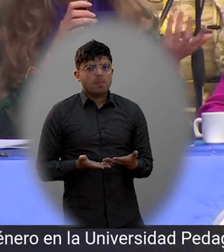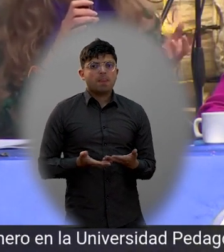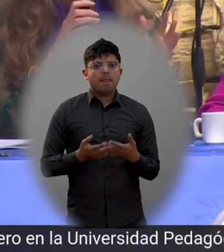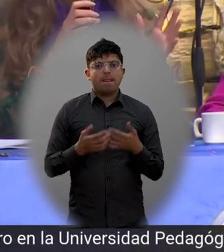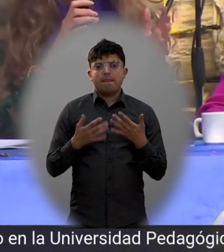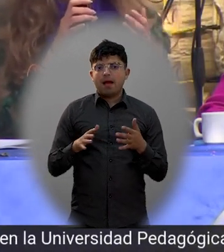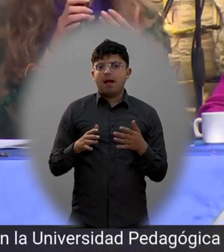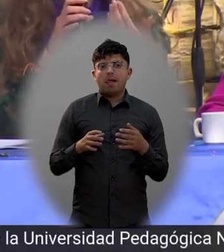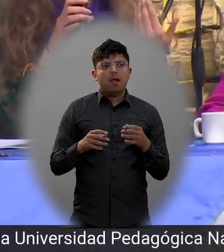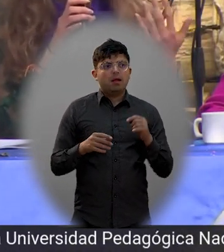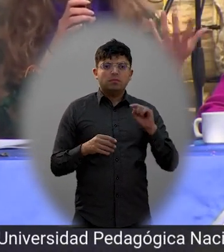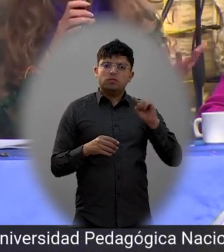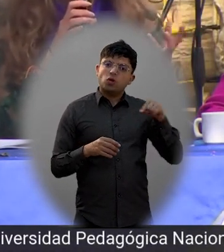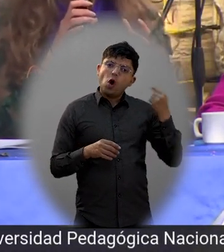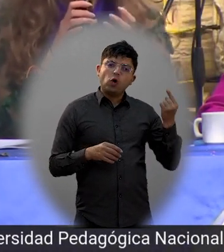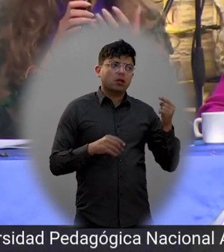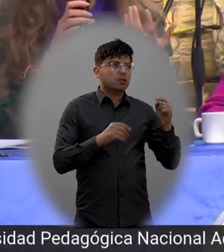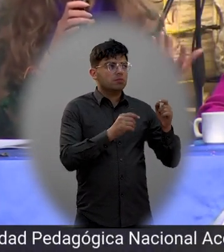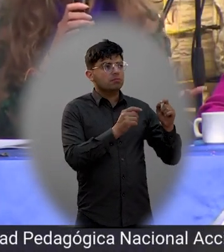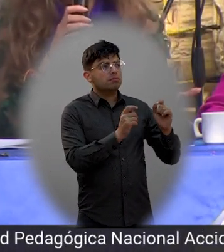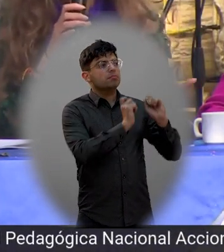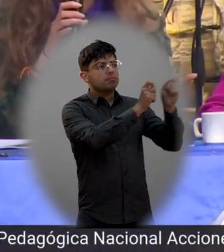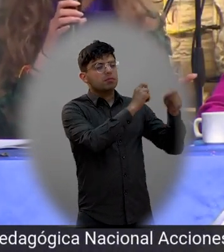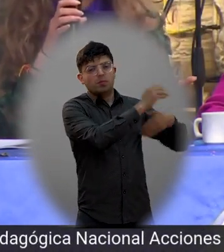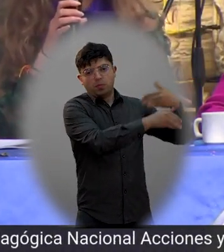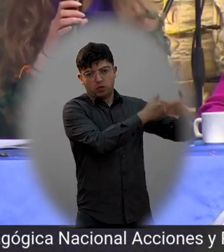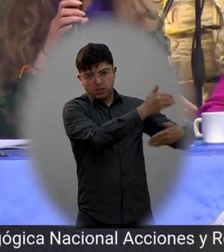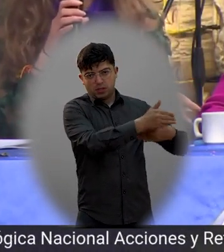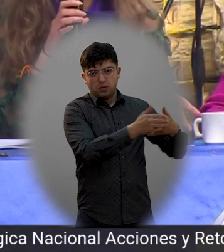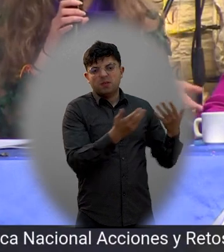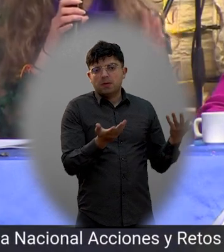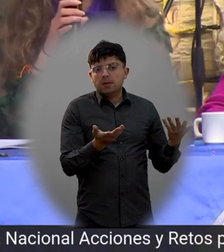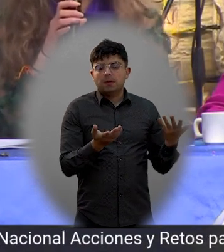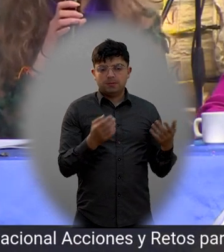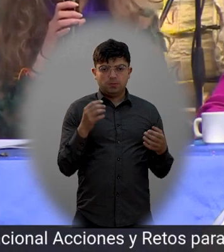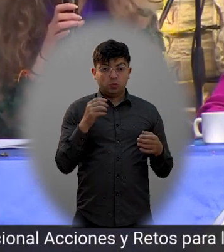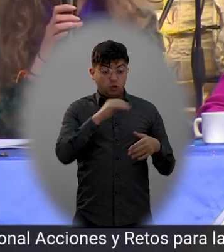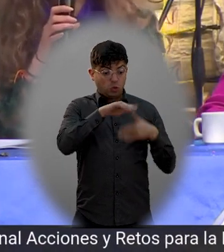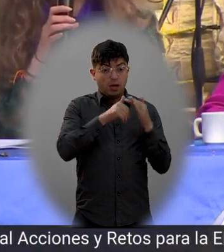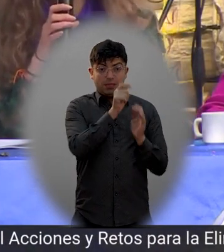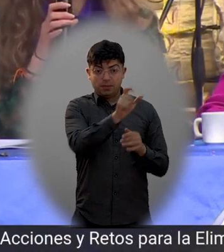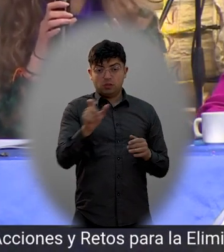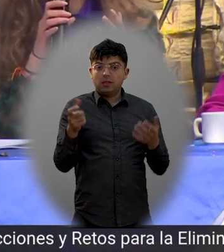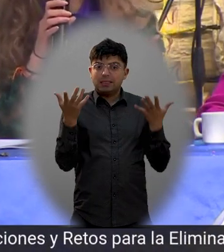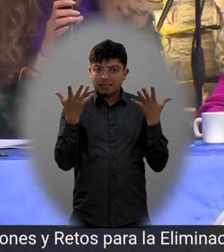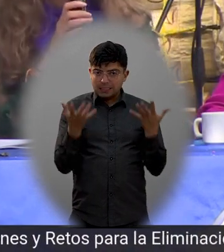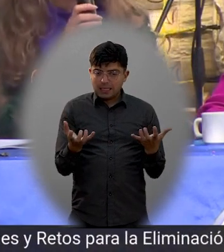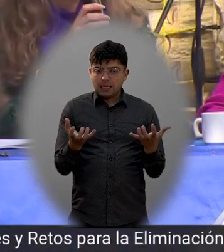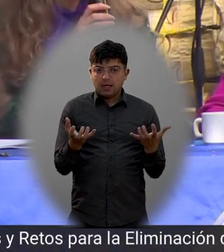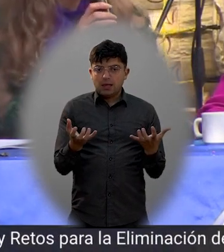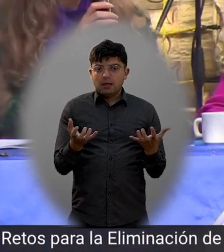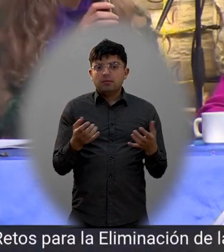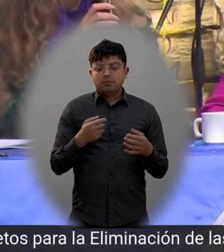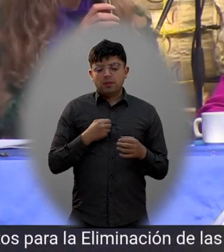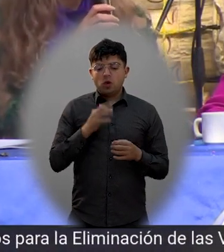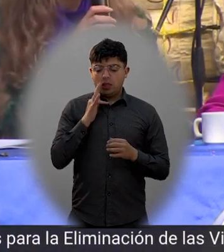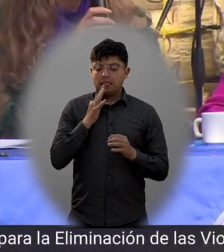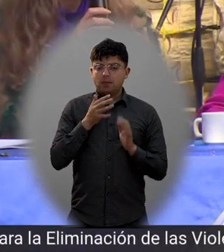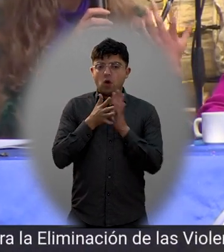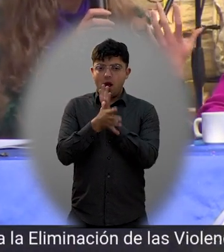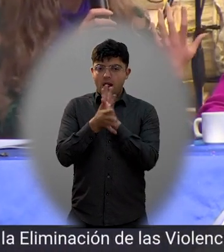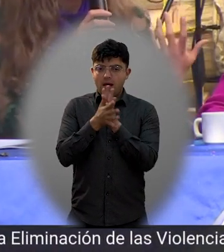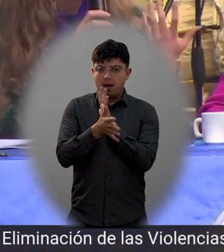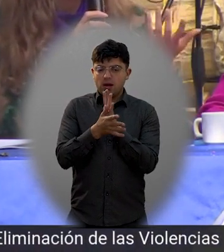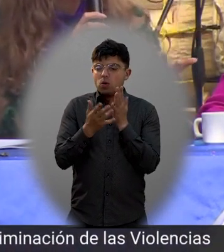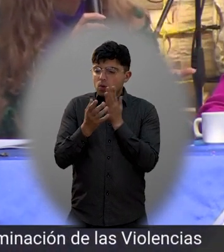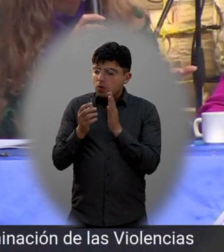desde el CACS o donde sea que se remitan el protocolo, para que todas las personas que quieran pues den su testimonio, ¿sí? ¿Cómo